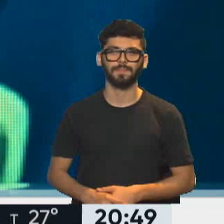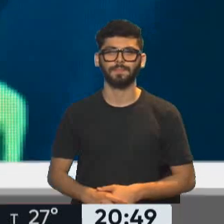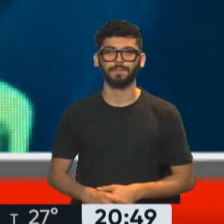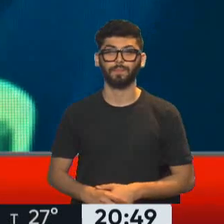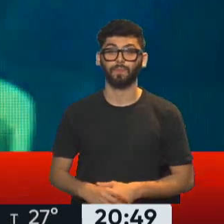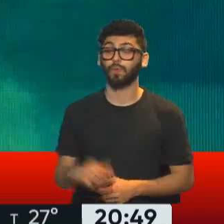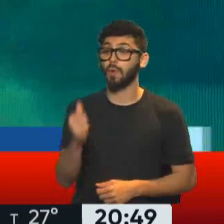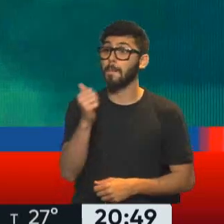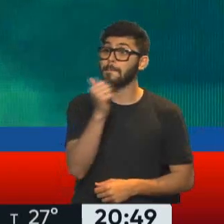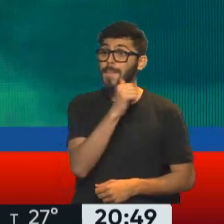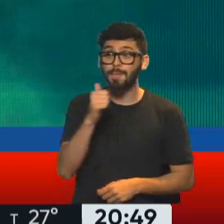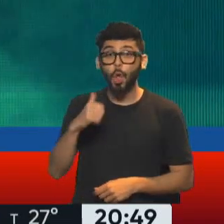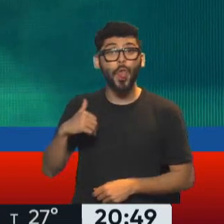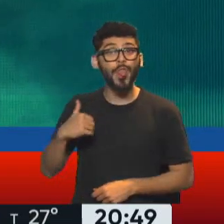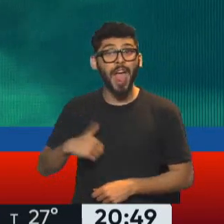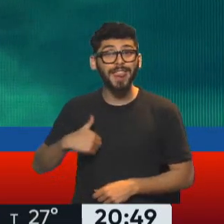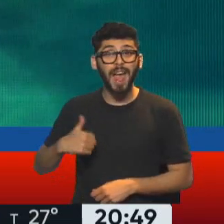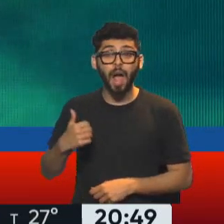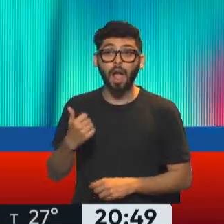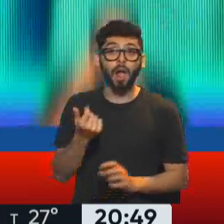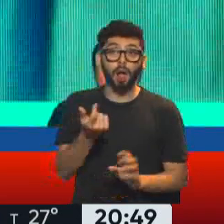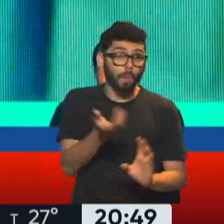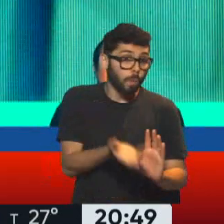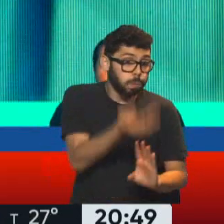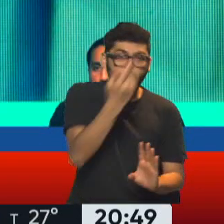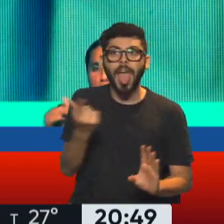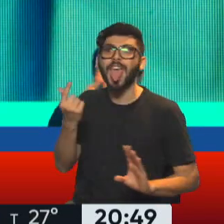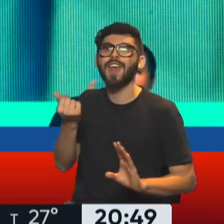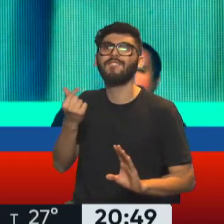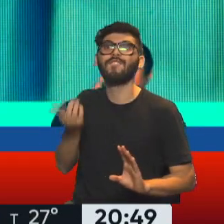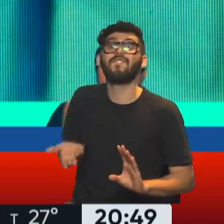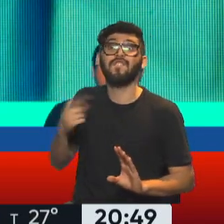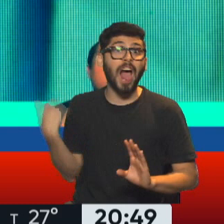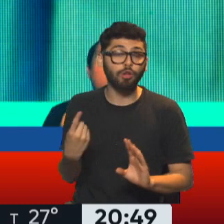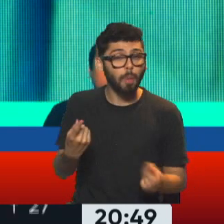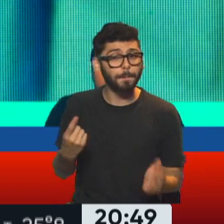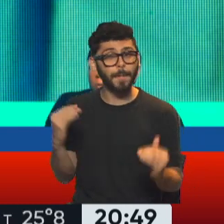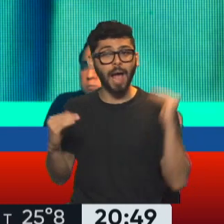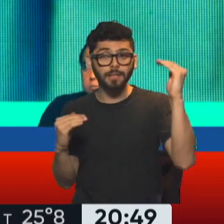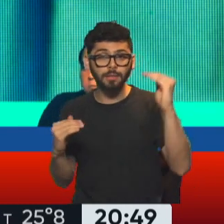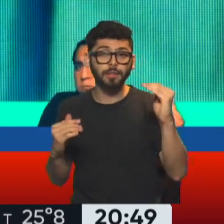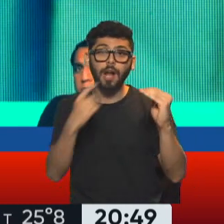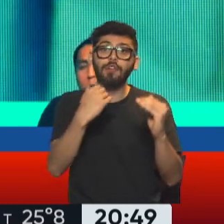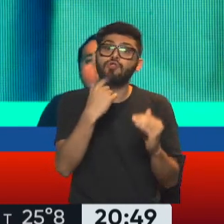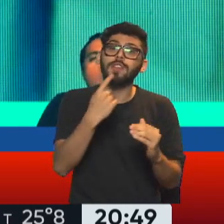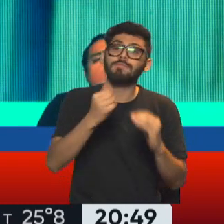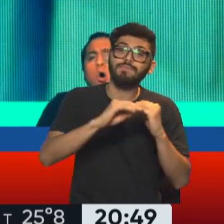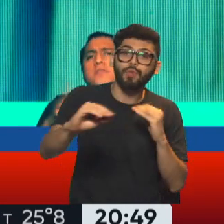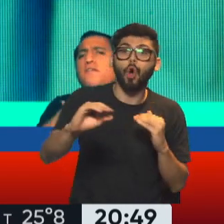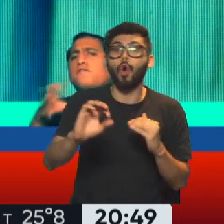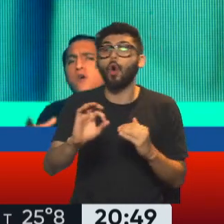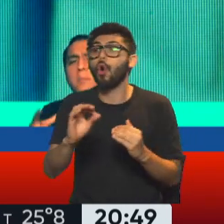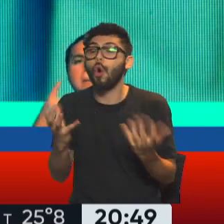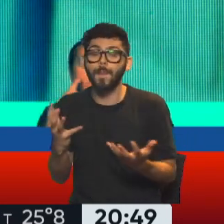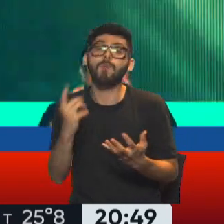Los medicamentos en la República Argentina aumentaron más que la inflación. Todavía no se sabe si va a ser congelamiento o alguna otra forma de regulación, pero lo que sí va